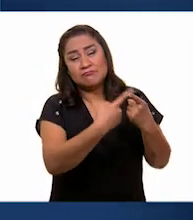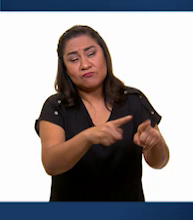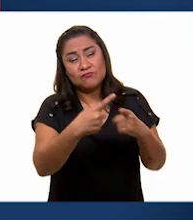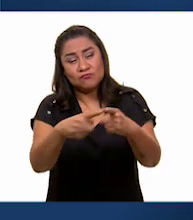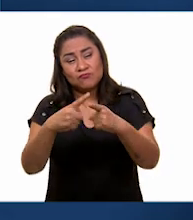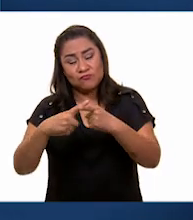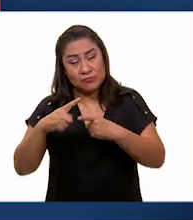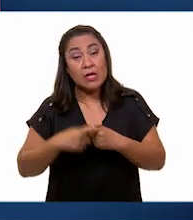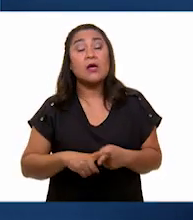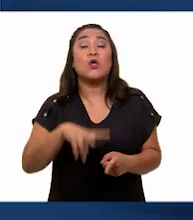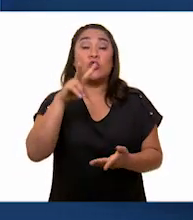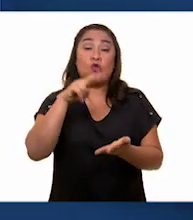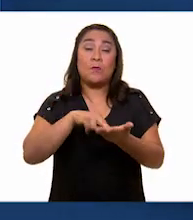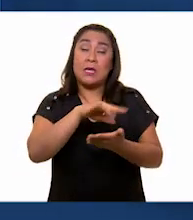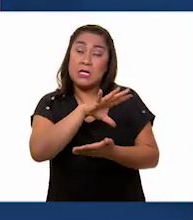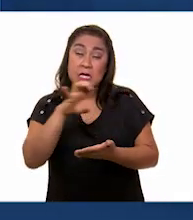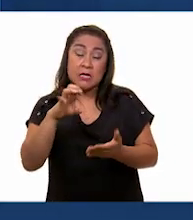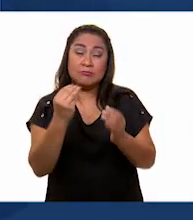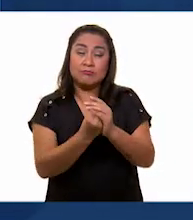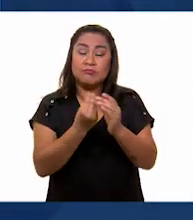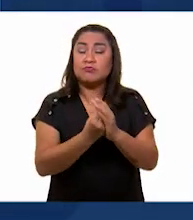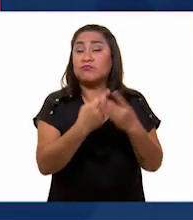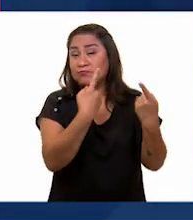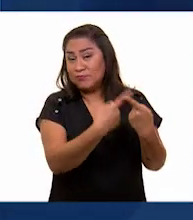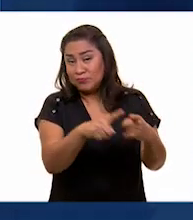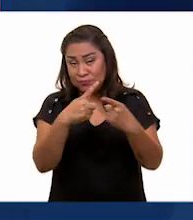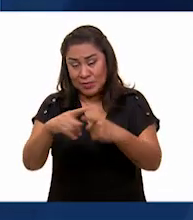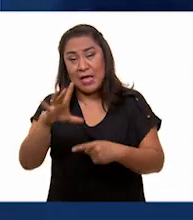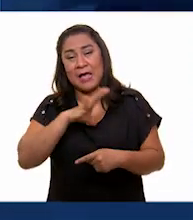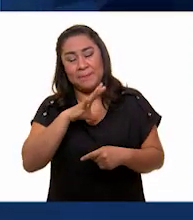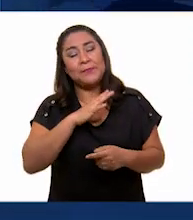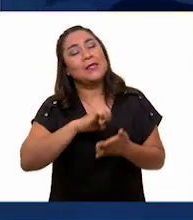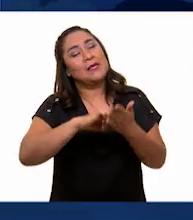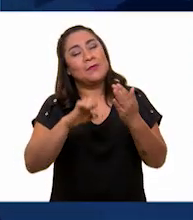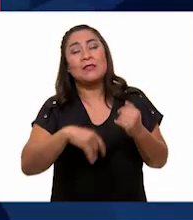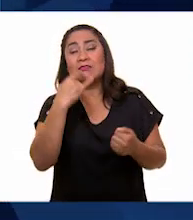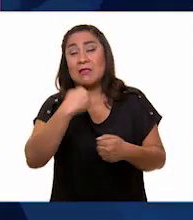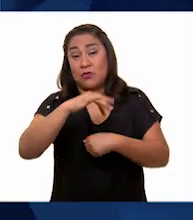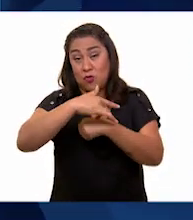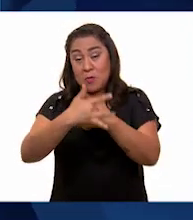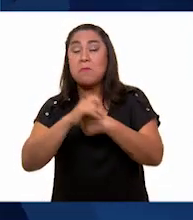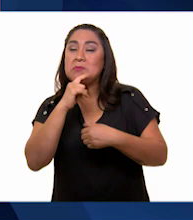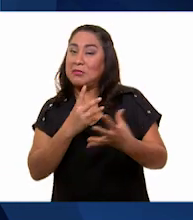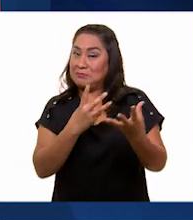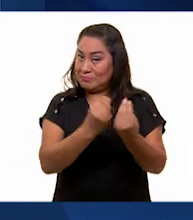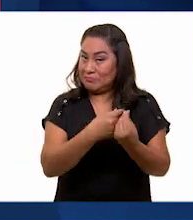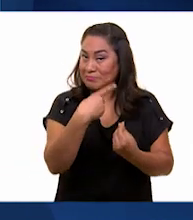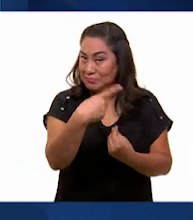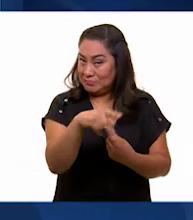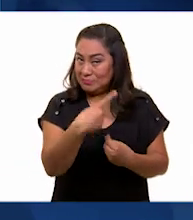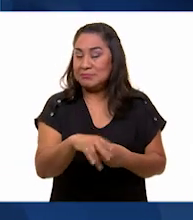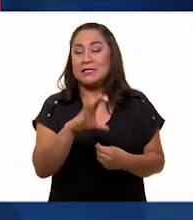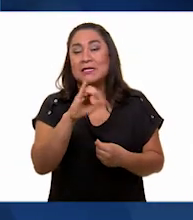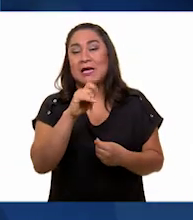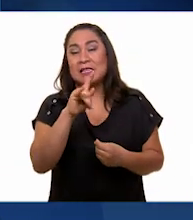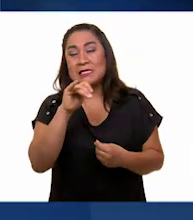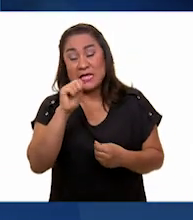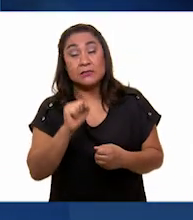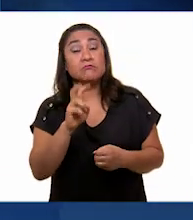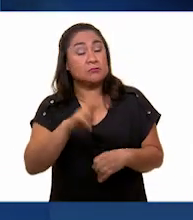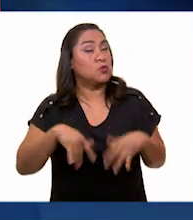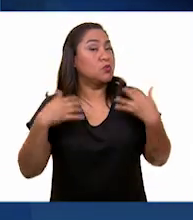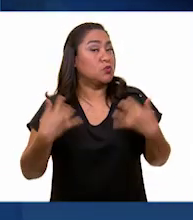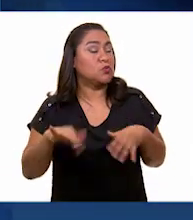diferentes y 2.500 especies distintas. Los nopales pertenecen a este tipo de plantas, y lo más increíble es que esta